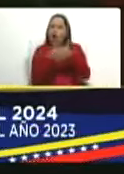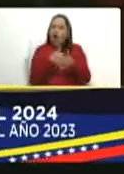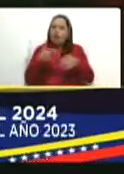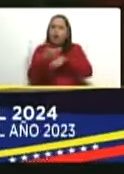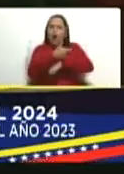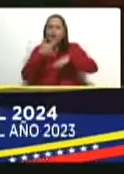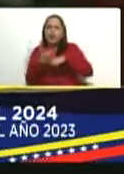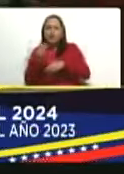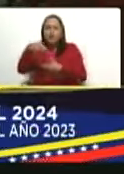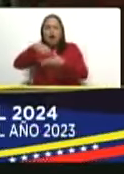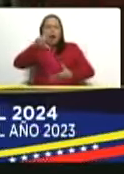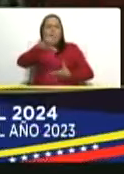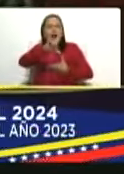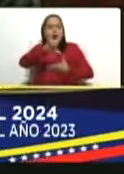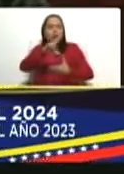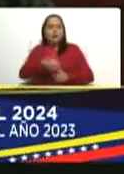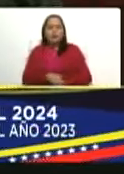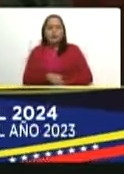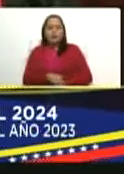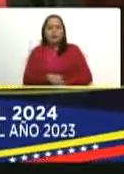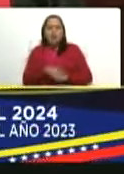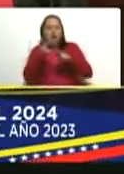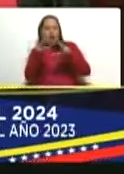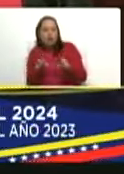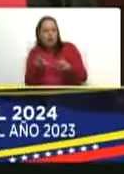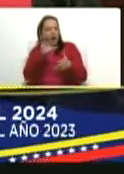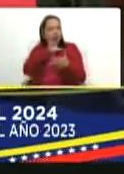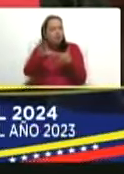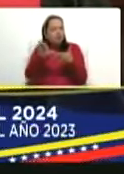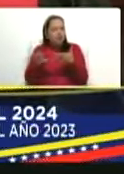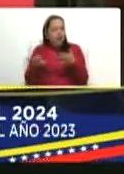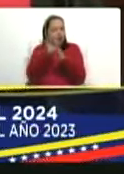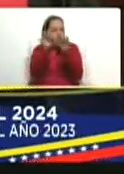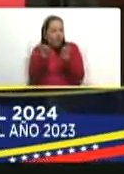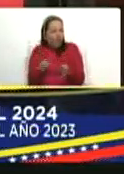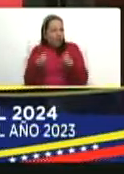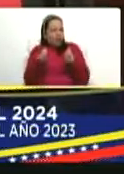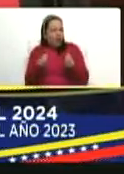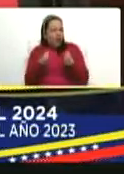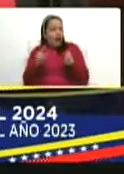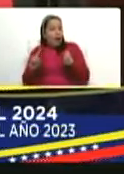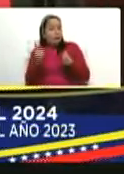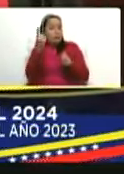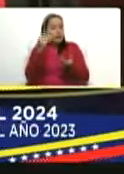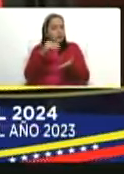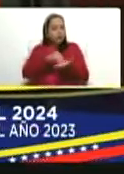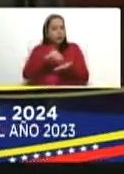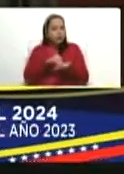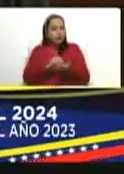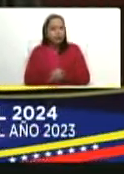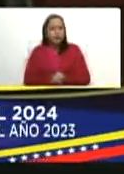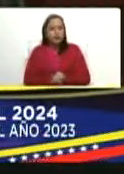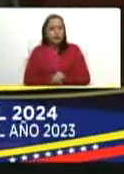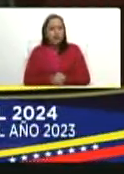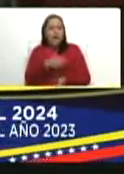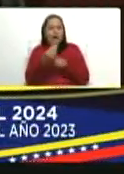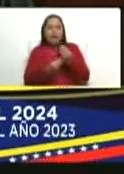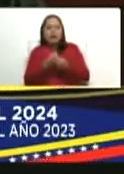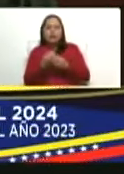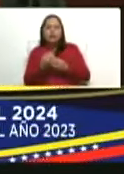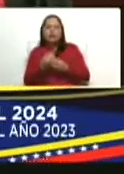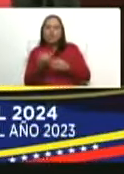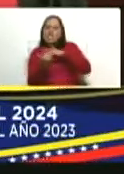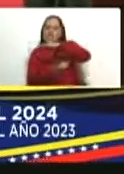en América Latina adquieren una nueva característica. Por primera vez se utilizan las